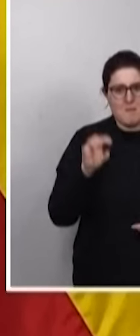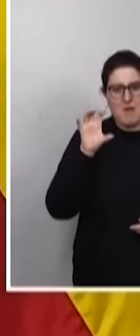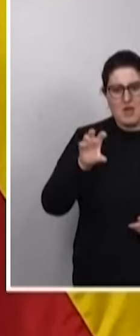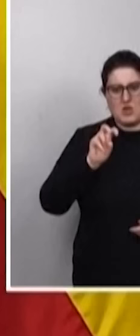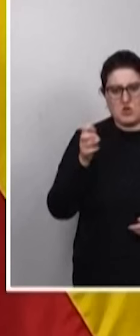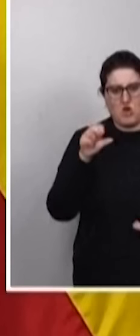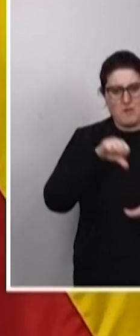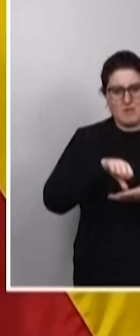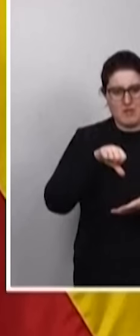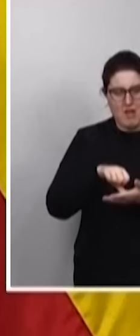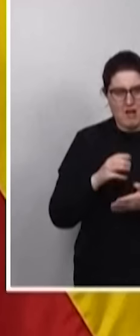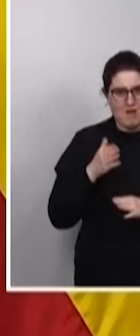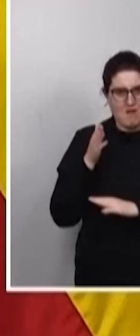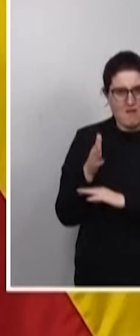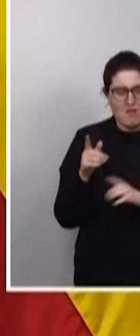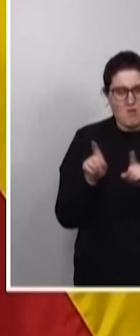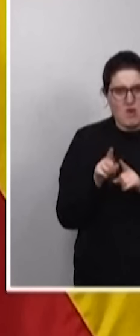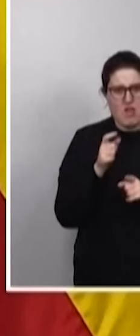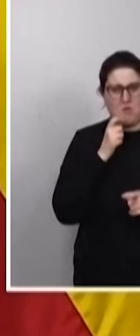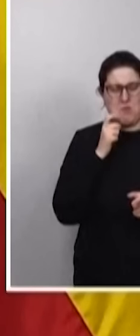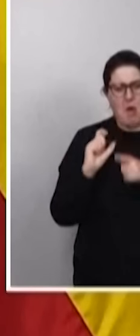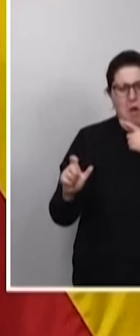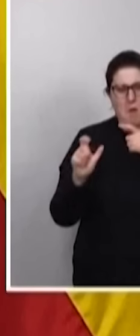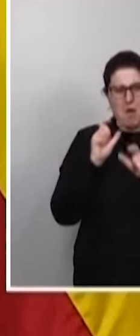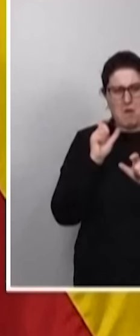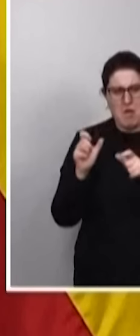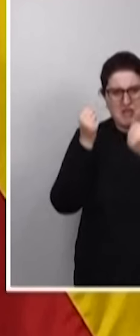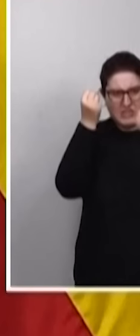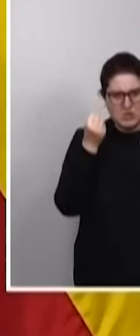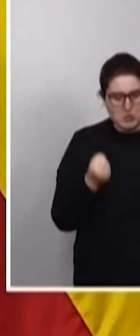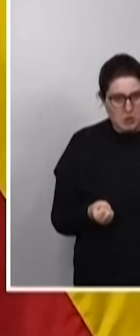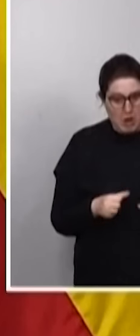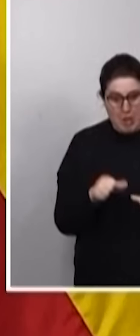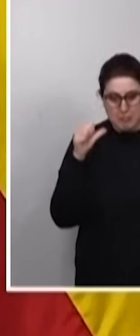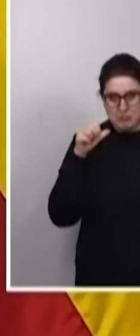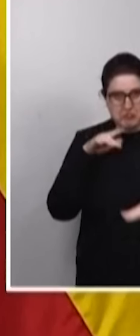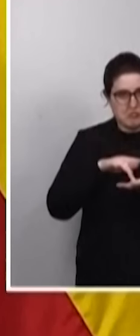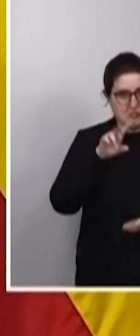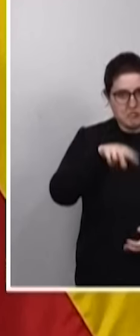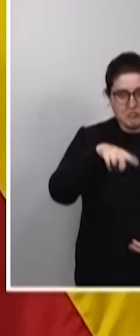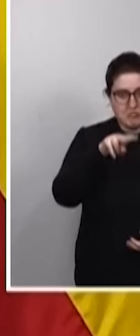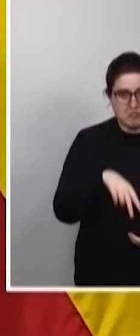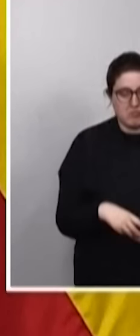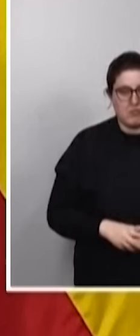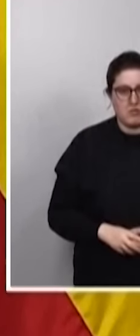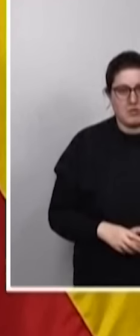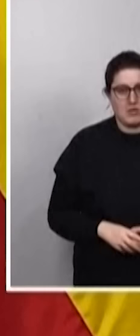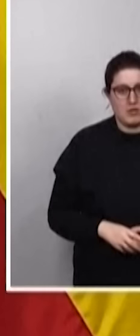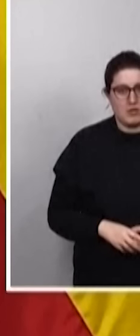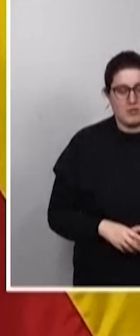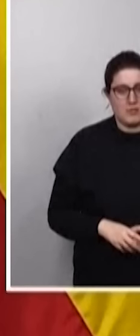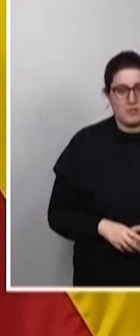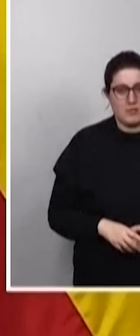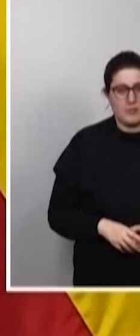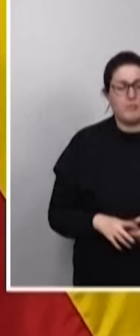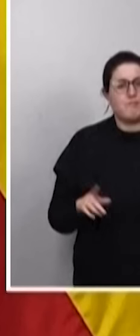para insultar a sus instituciones y para hacer una injerencia